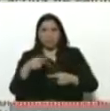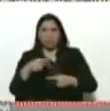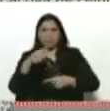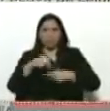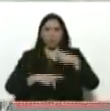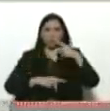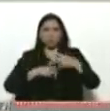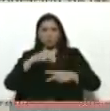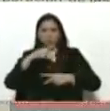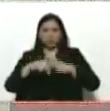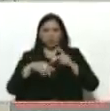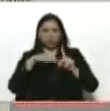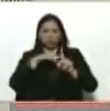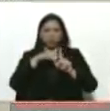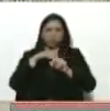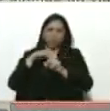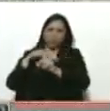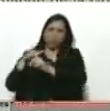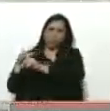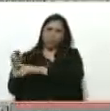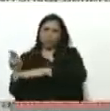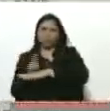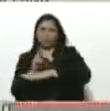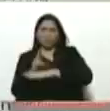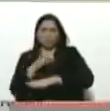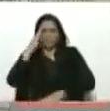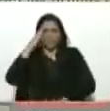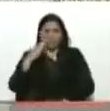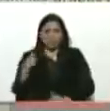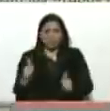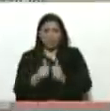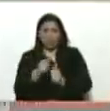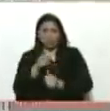proceso de ataque a unidades militares con esas armas.